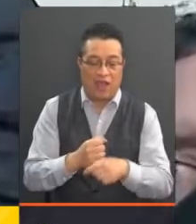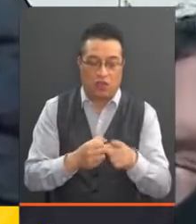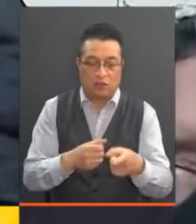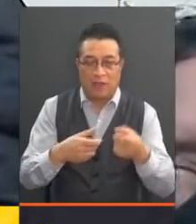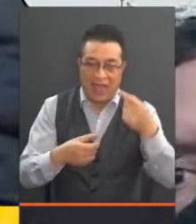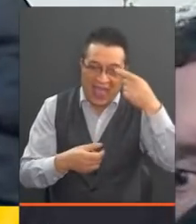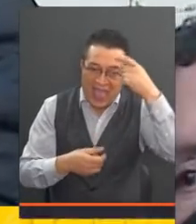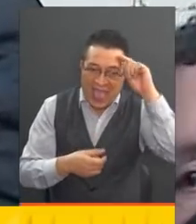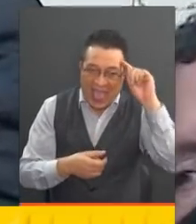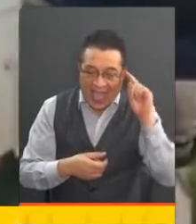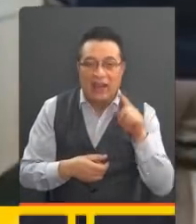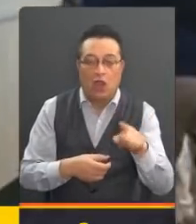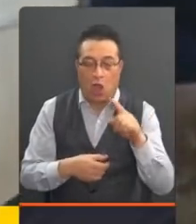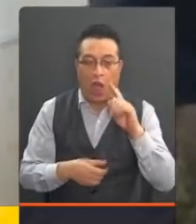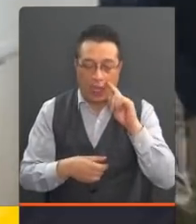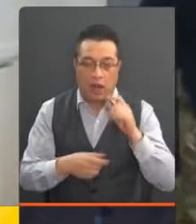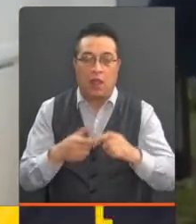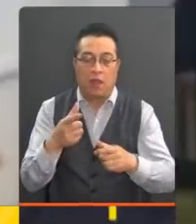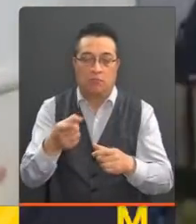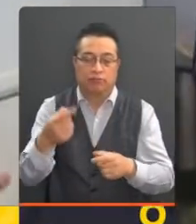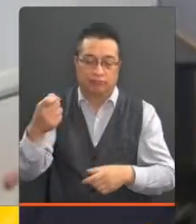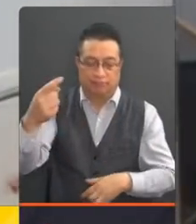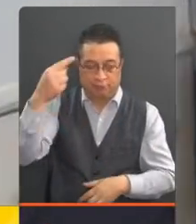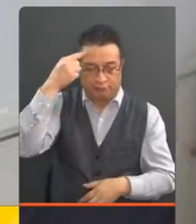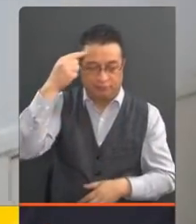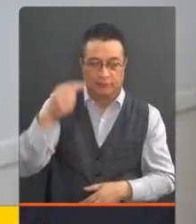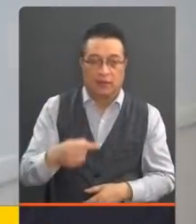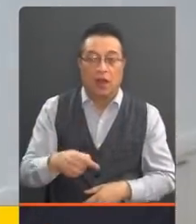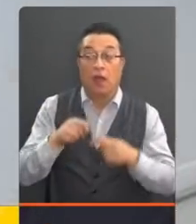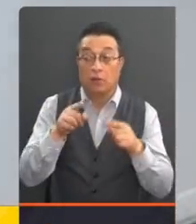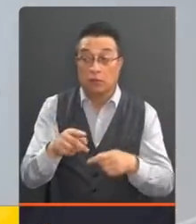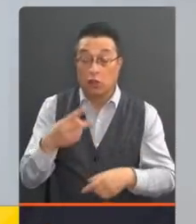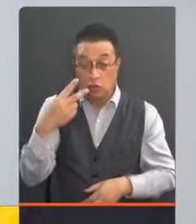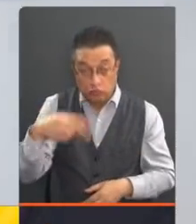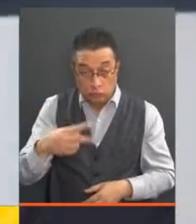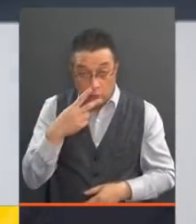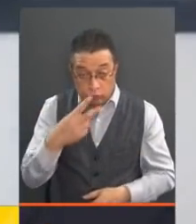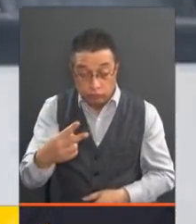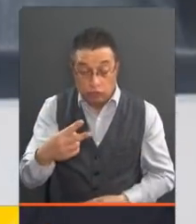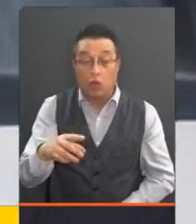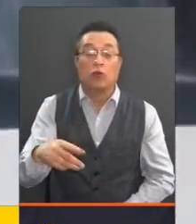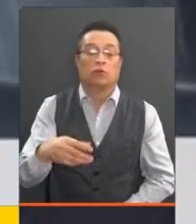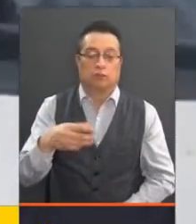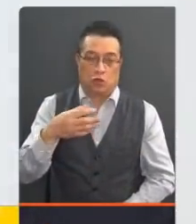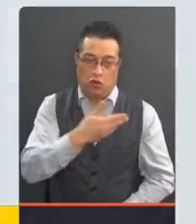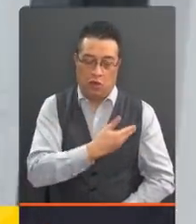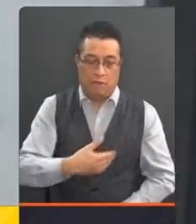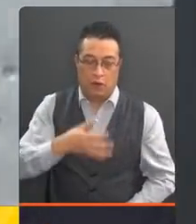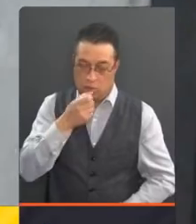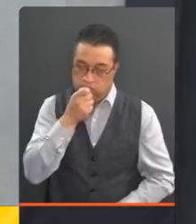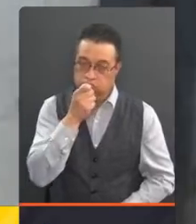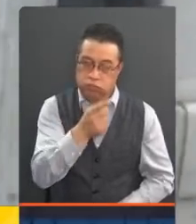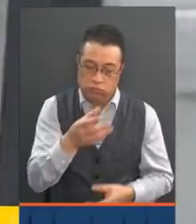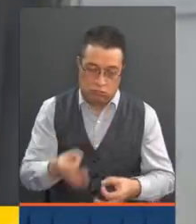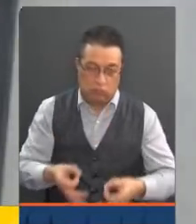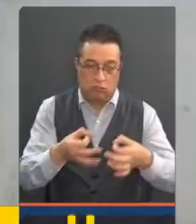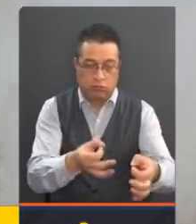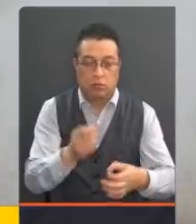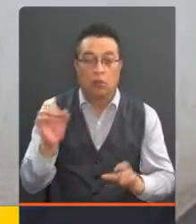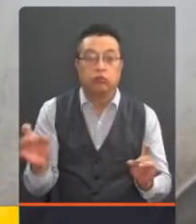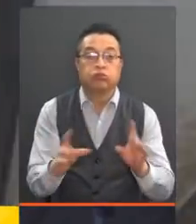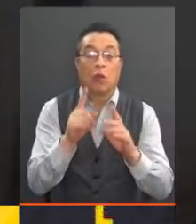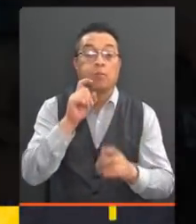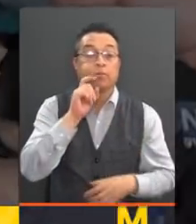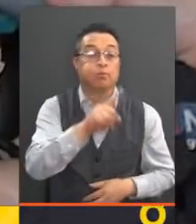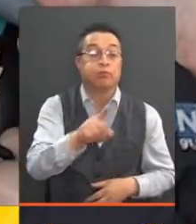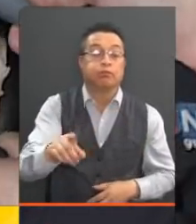tenía de bala. Al conocer la noticia, el gobierno anunció que se querellará en contra de quienes resulten responsables del